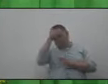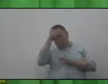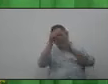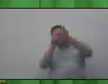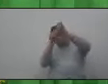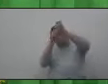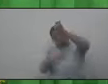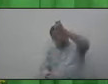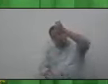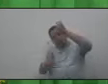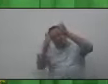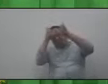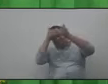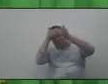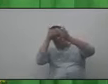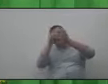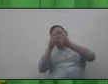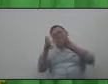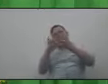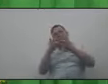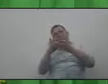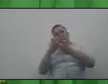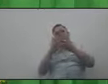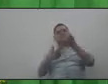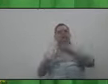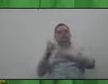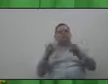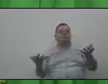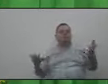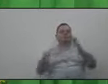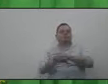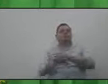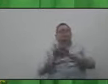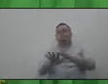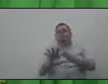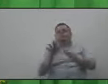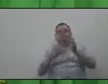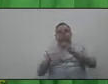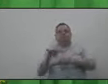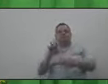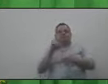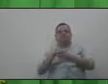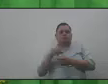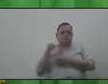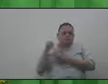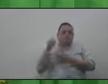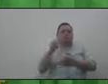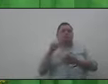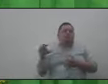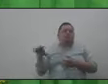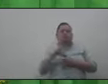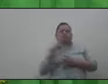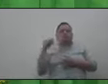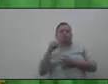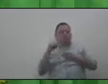el principal pilar del sistema de salud integral y el invaluable activo de todos los